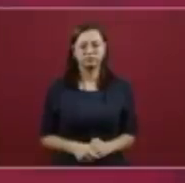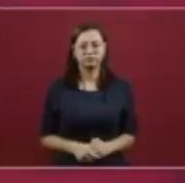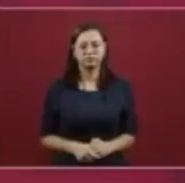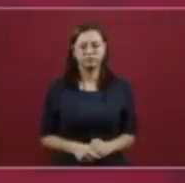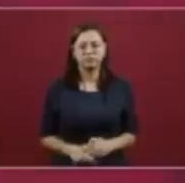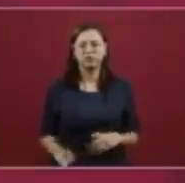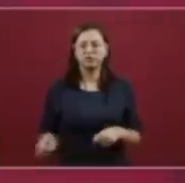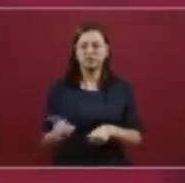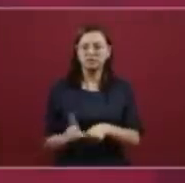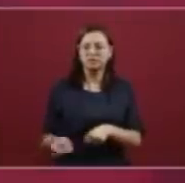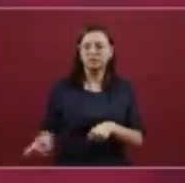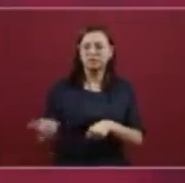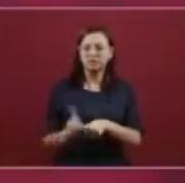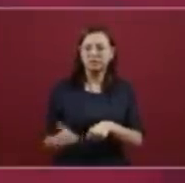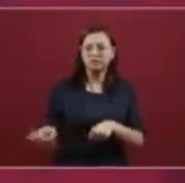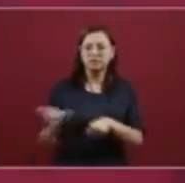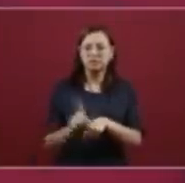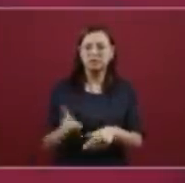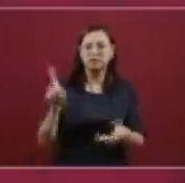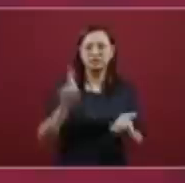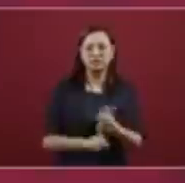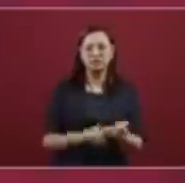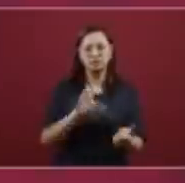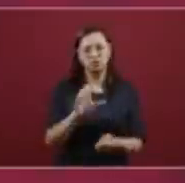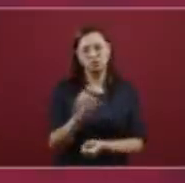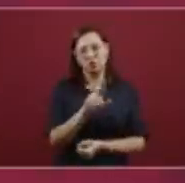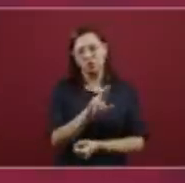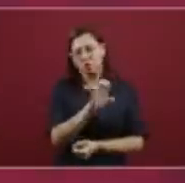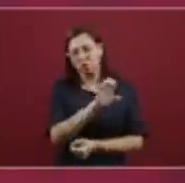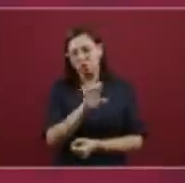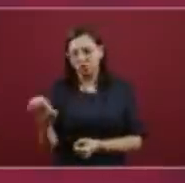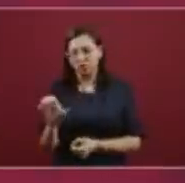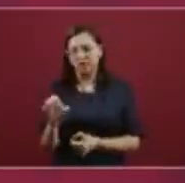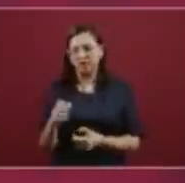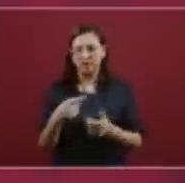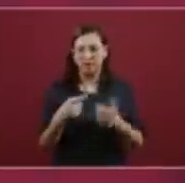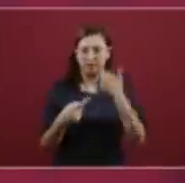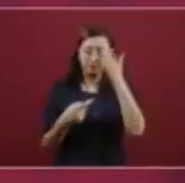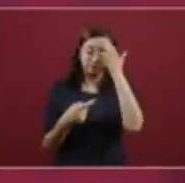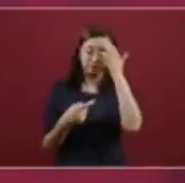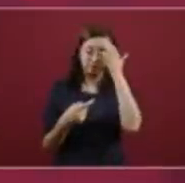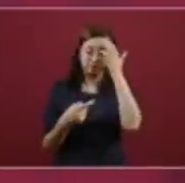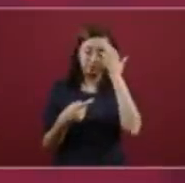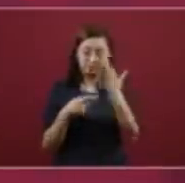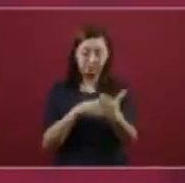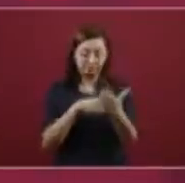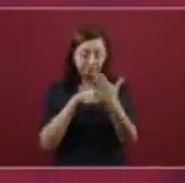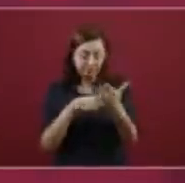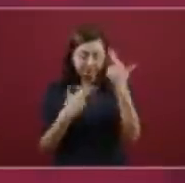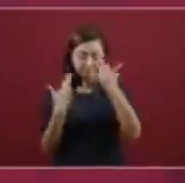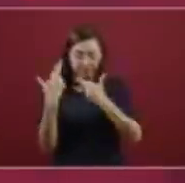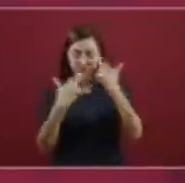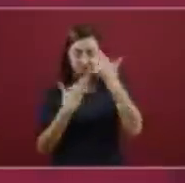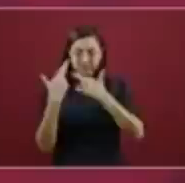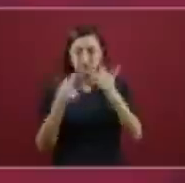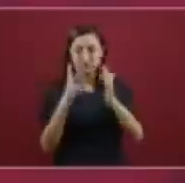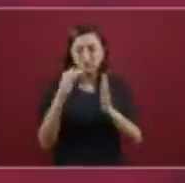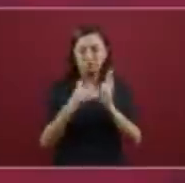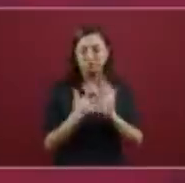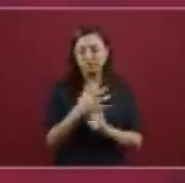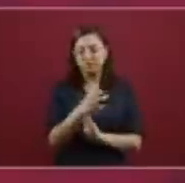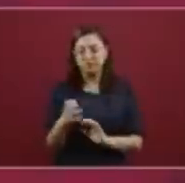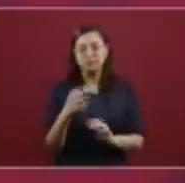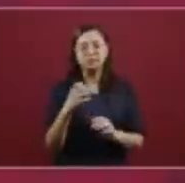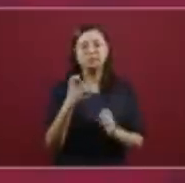día a día en la Comisión Reguladora de Energía, de las más de 12.500 estaciones de servicio, estas